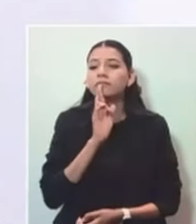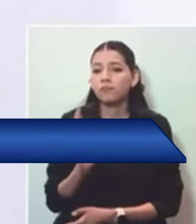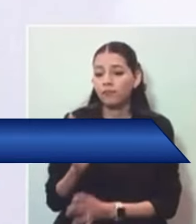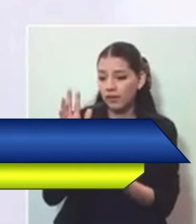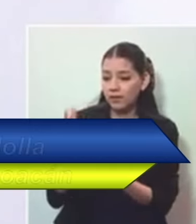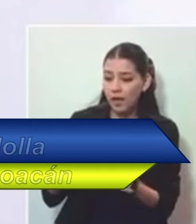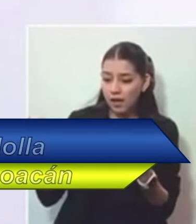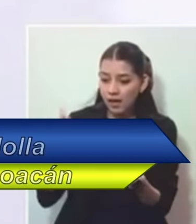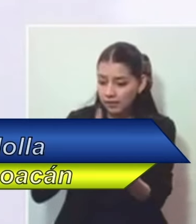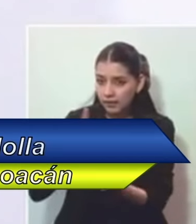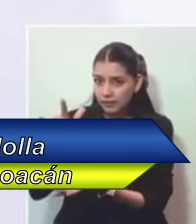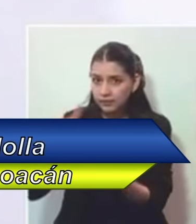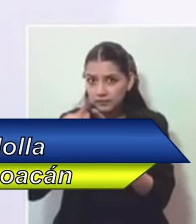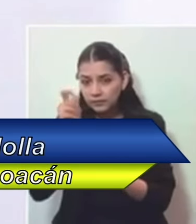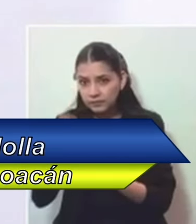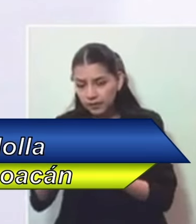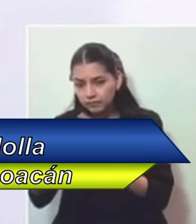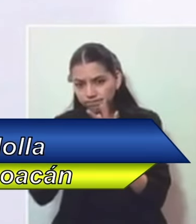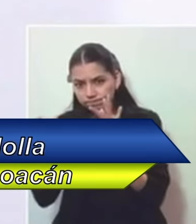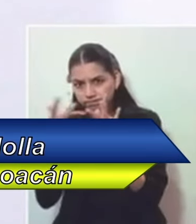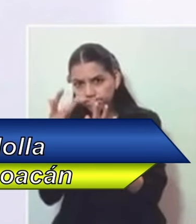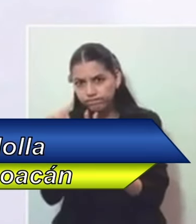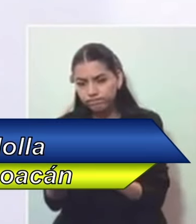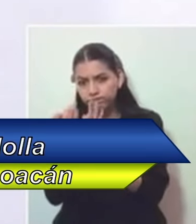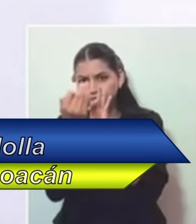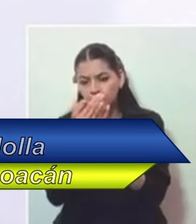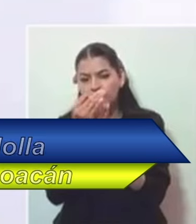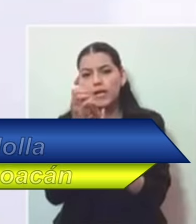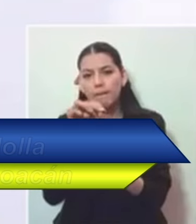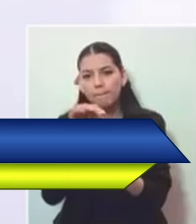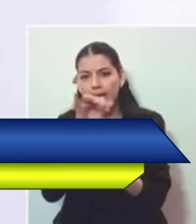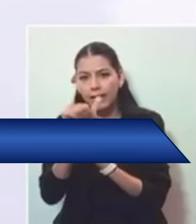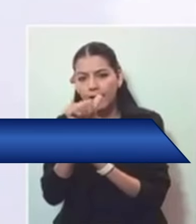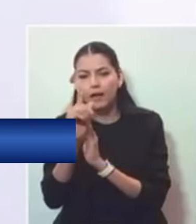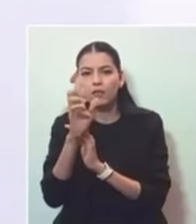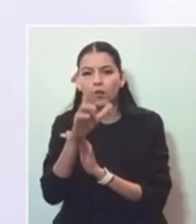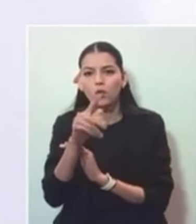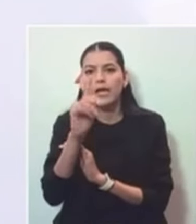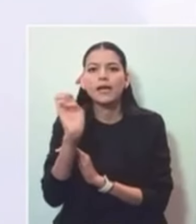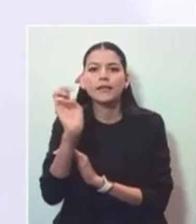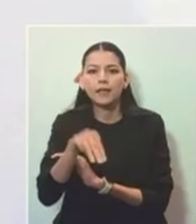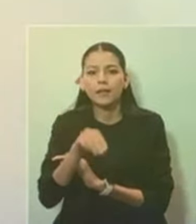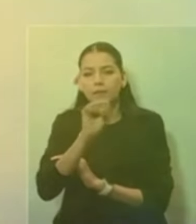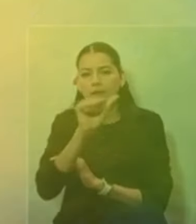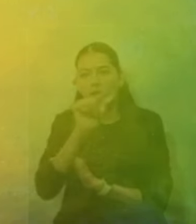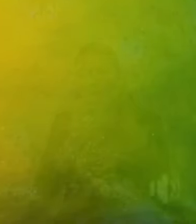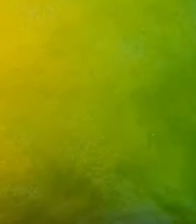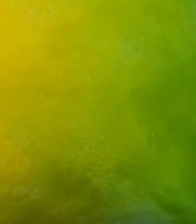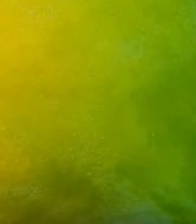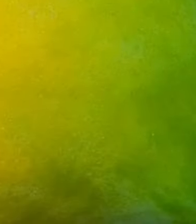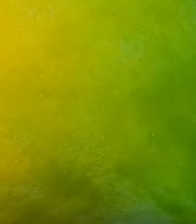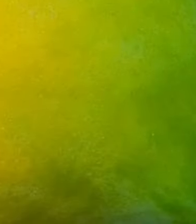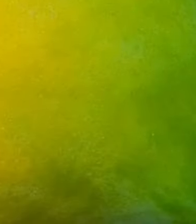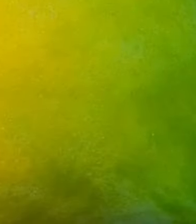llegado gracias a la intervención directa del embajador Ken Salazar y todo su equipo de la embajada norteamericana. Por su